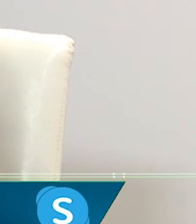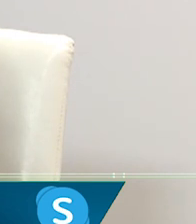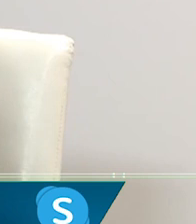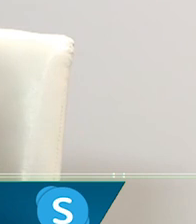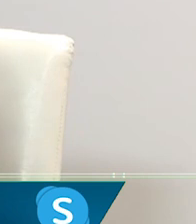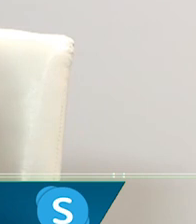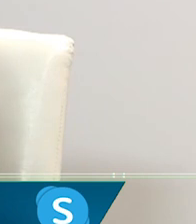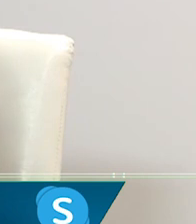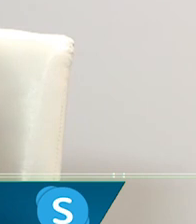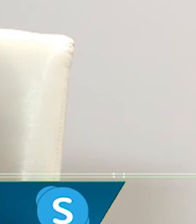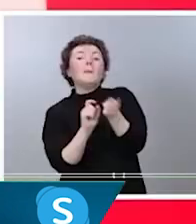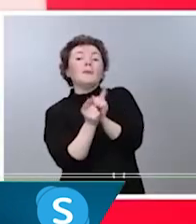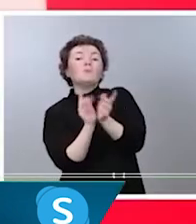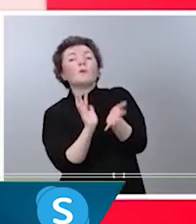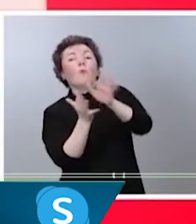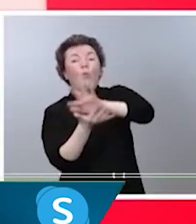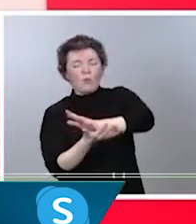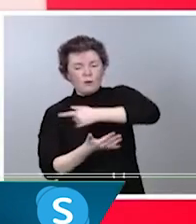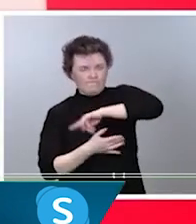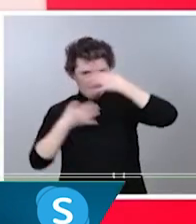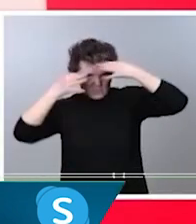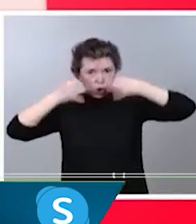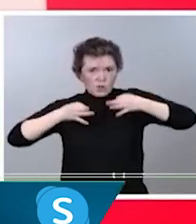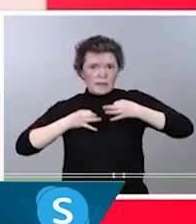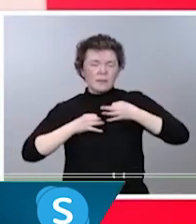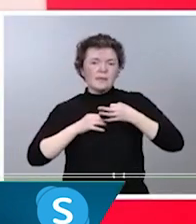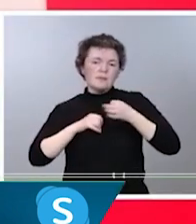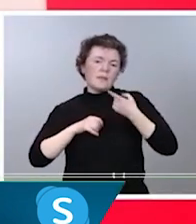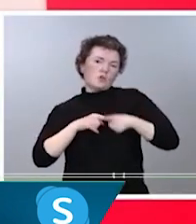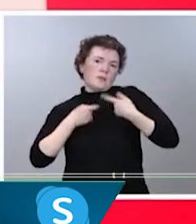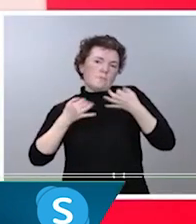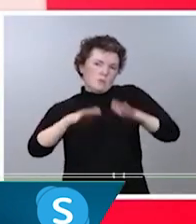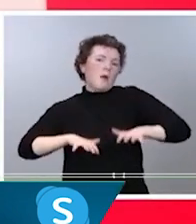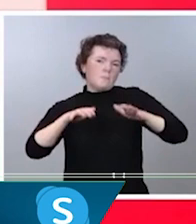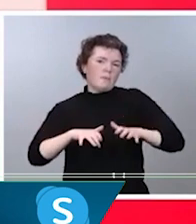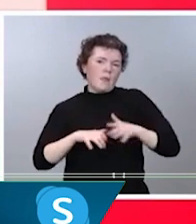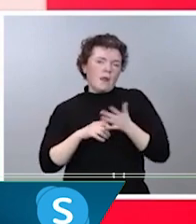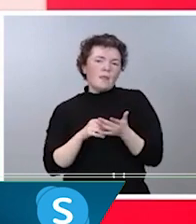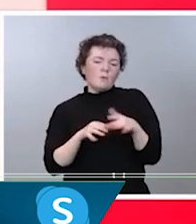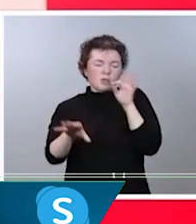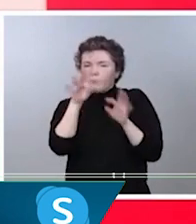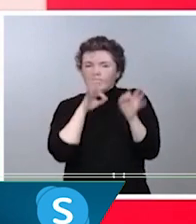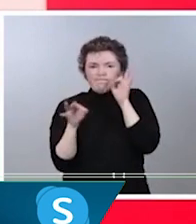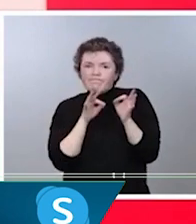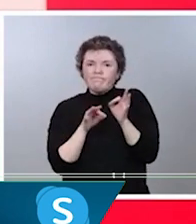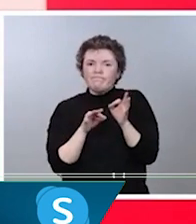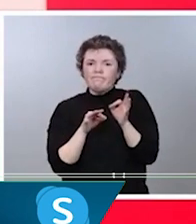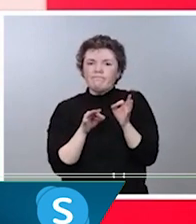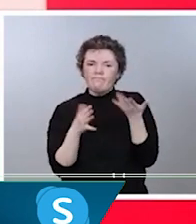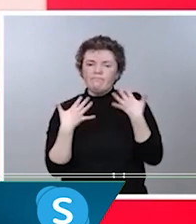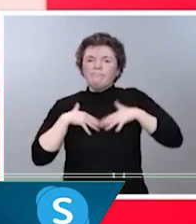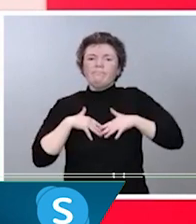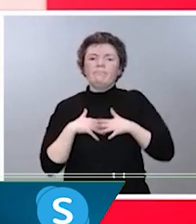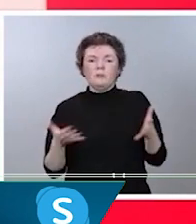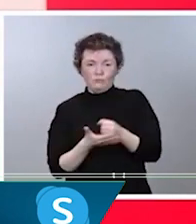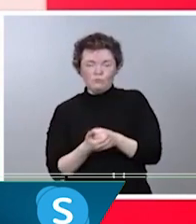el señor Iglesias tiene una hoja de ruta trazada y va siguiéndola página a página, y va siguiéndola capítulo a capítulo.